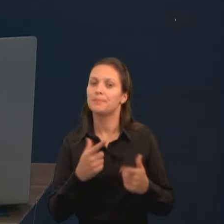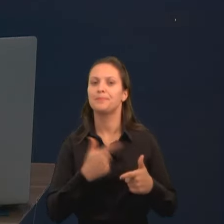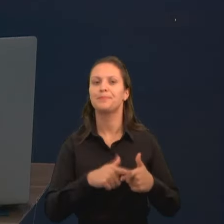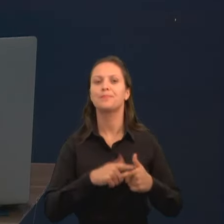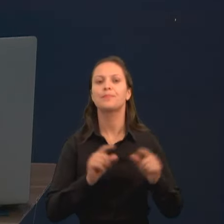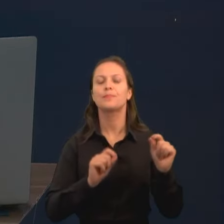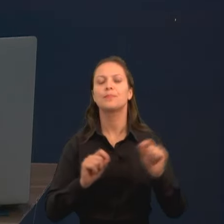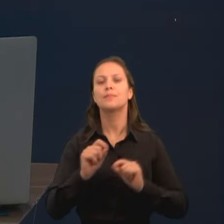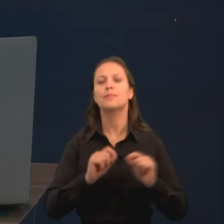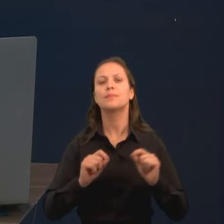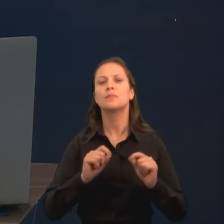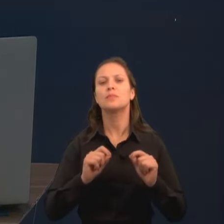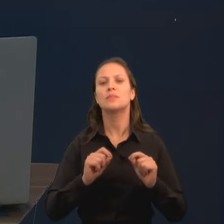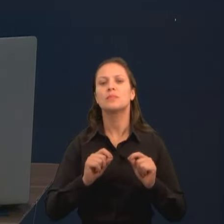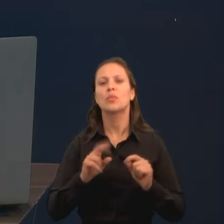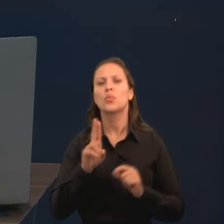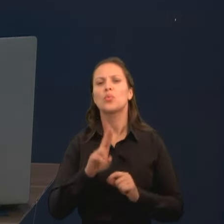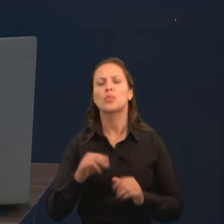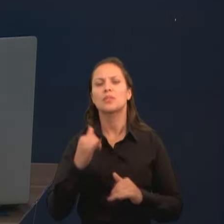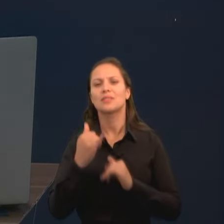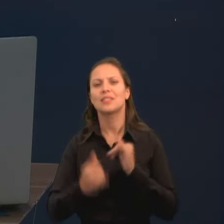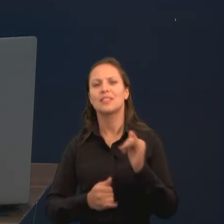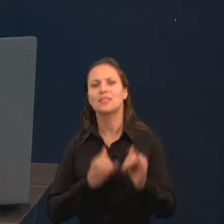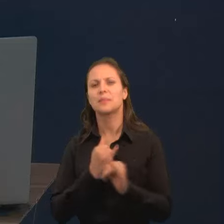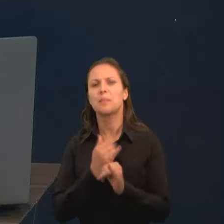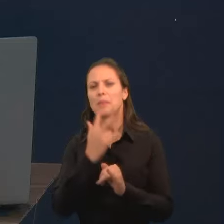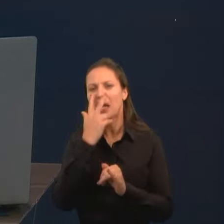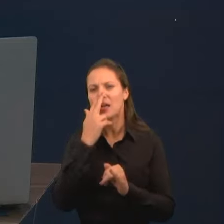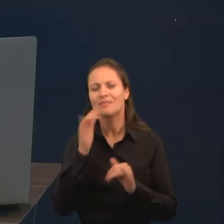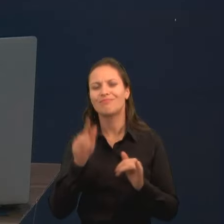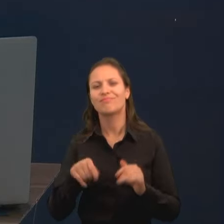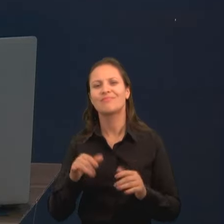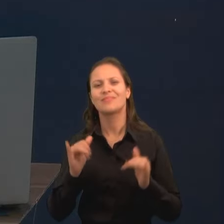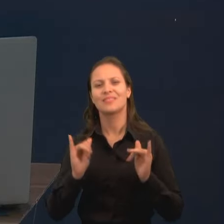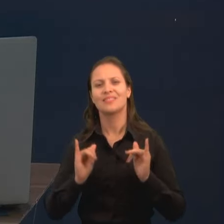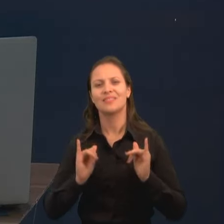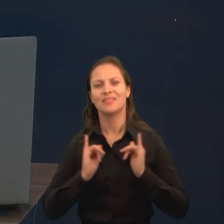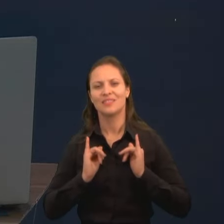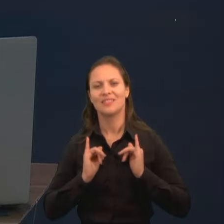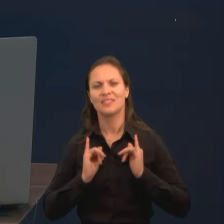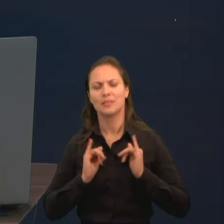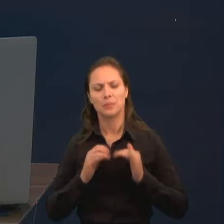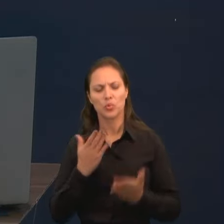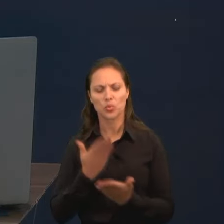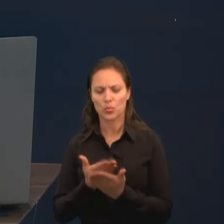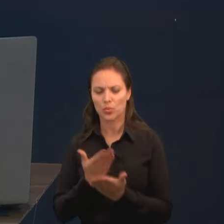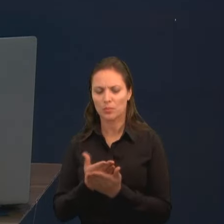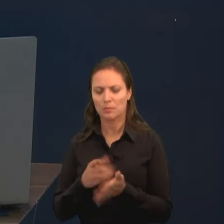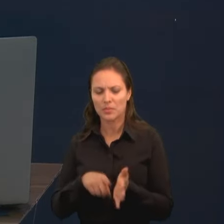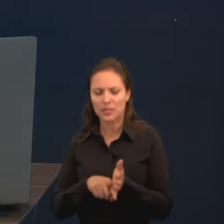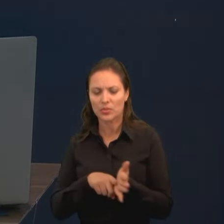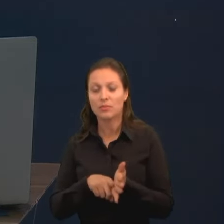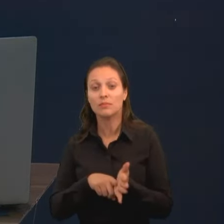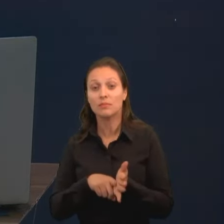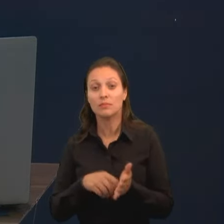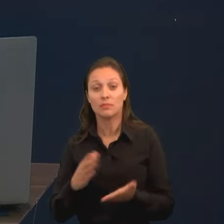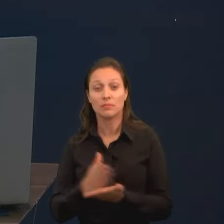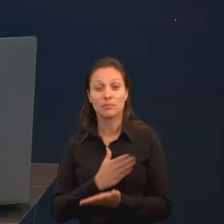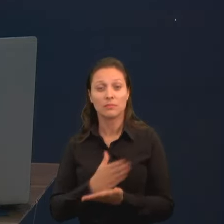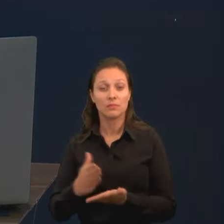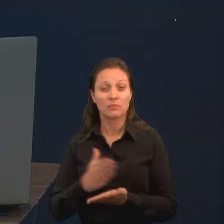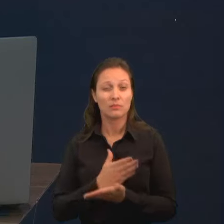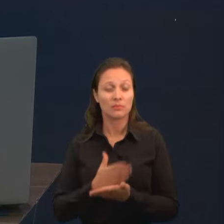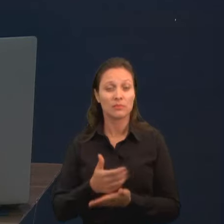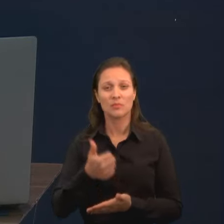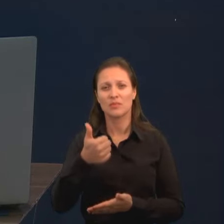problema es que gran parte de los usuarios de las redes sociales son automatizados. Existen estudios que dicen que